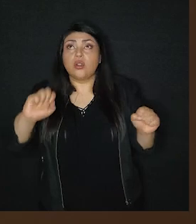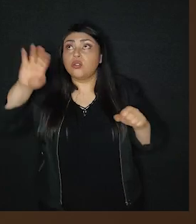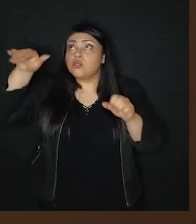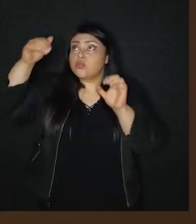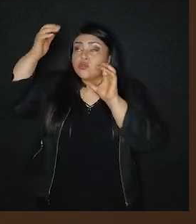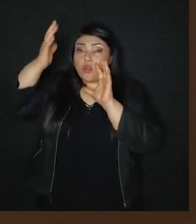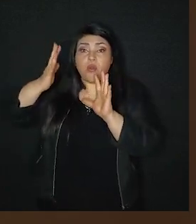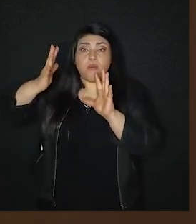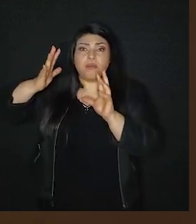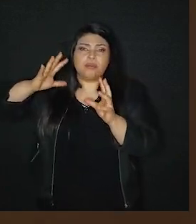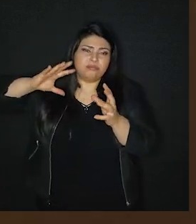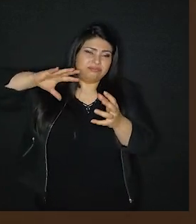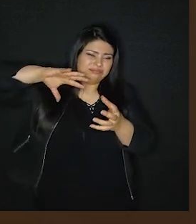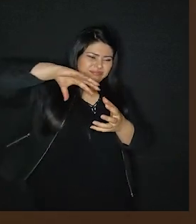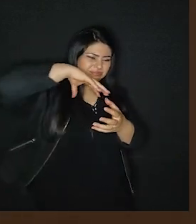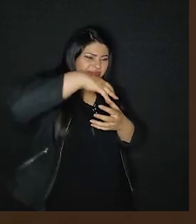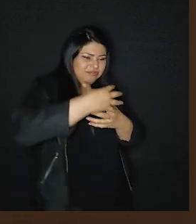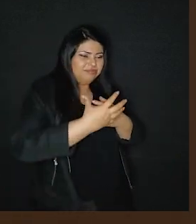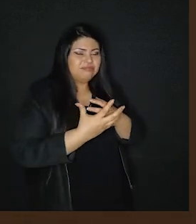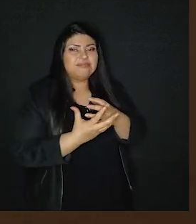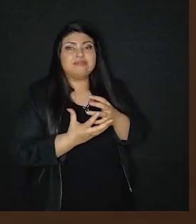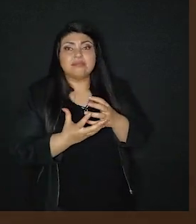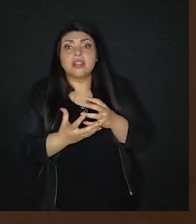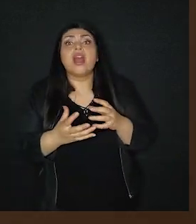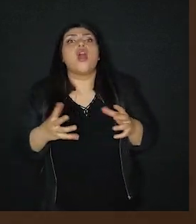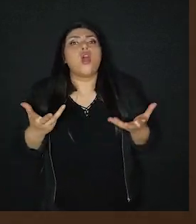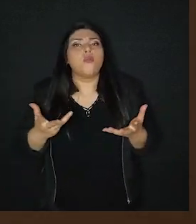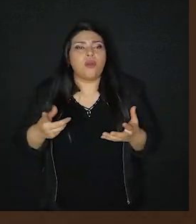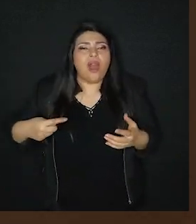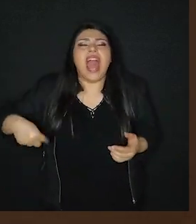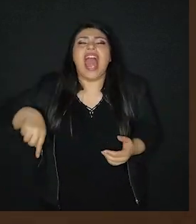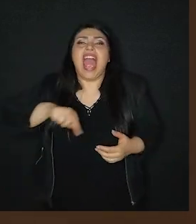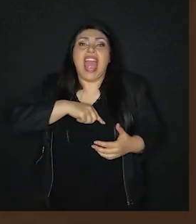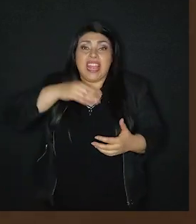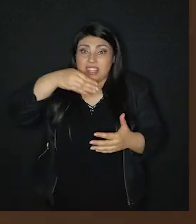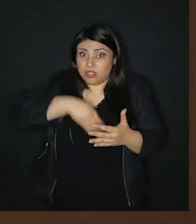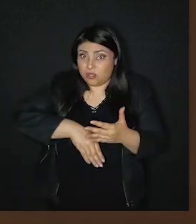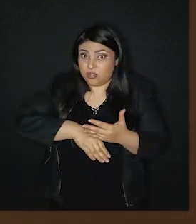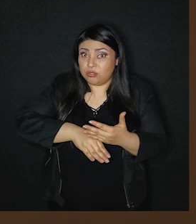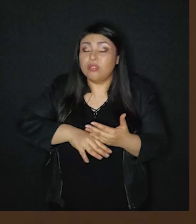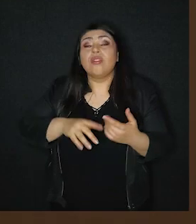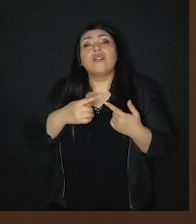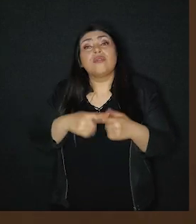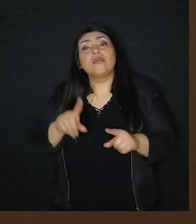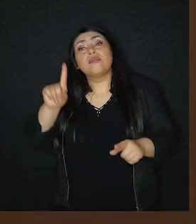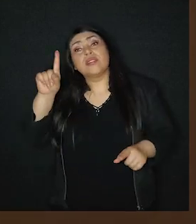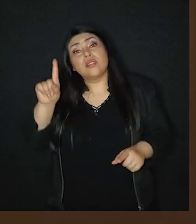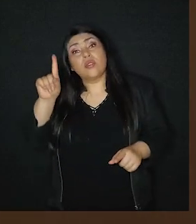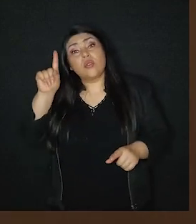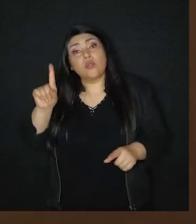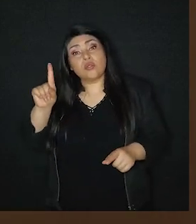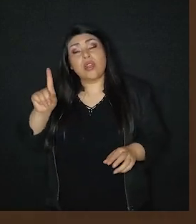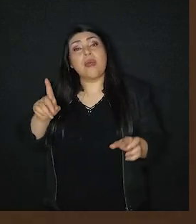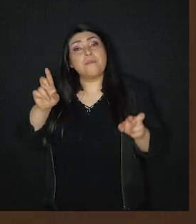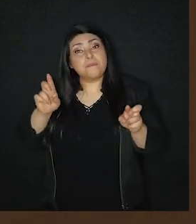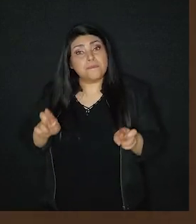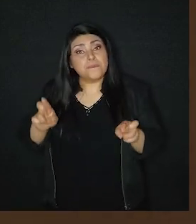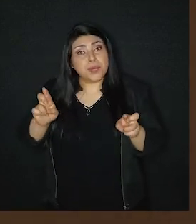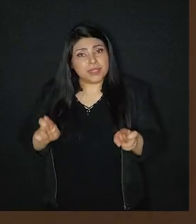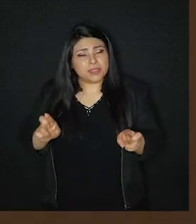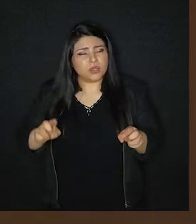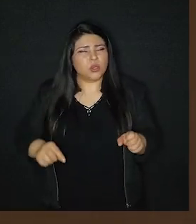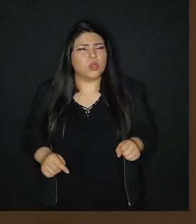santísimo que está en todos nosotros pero hay una persona que nos da un